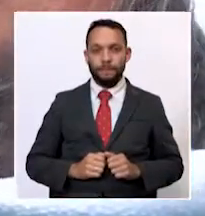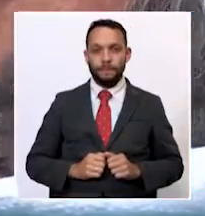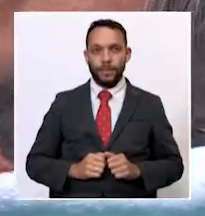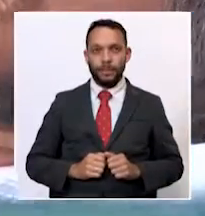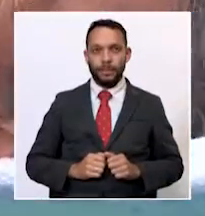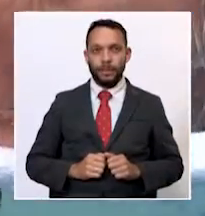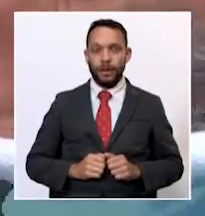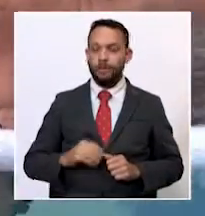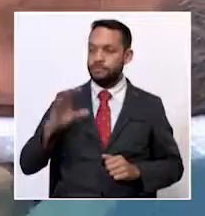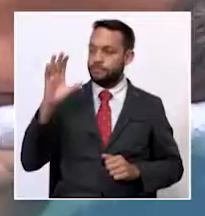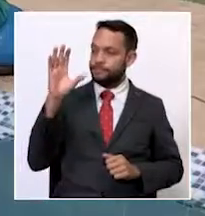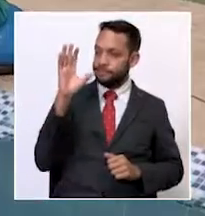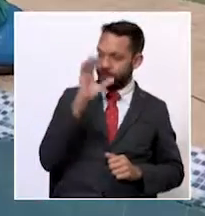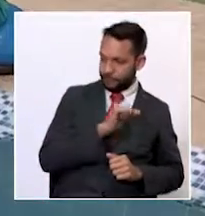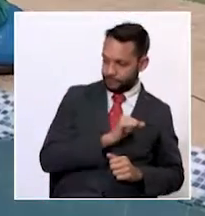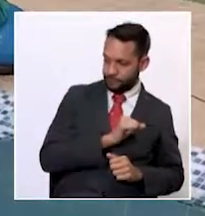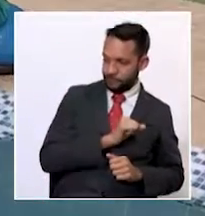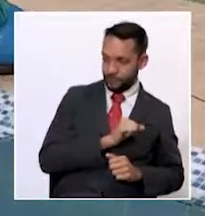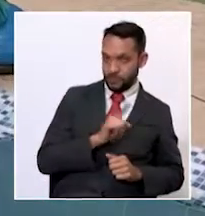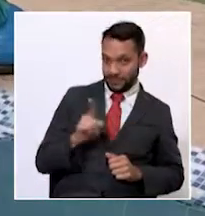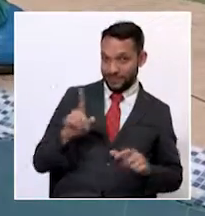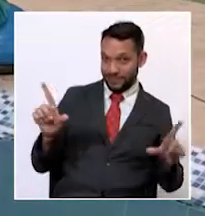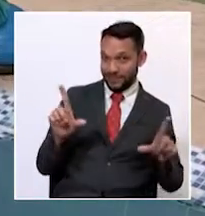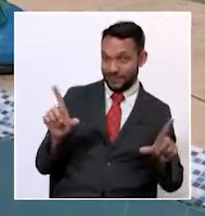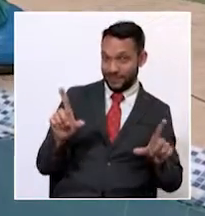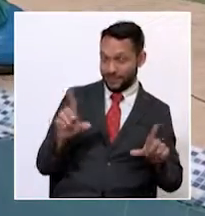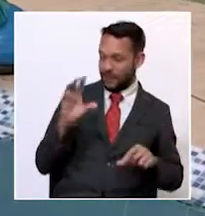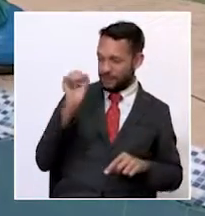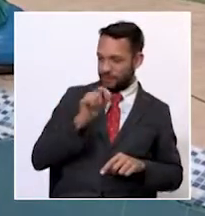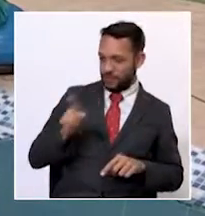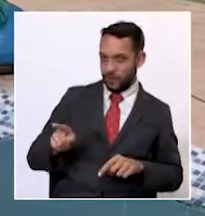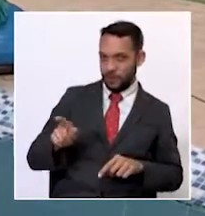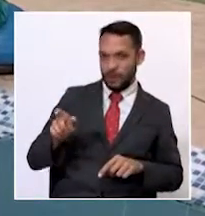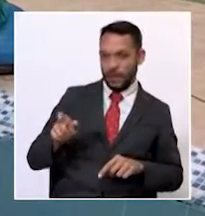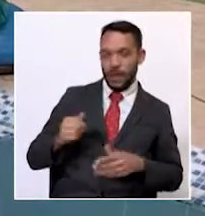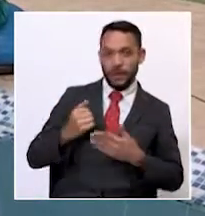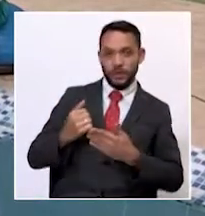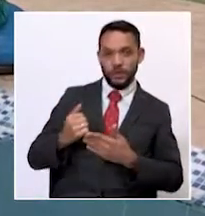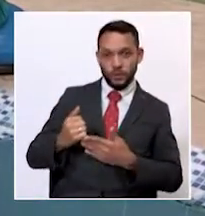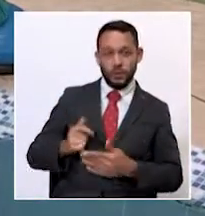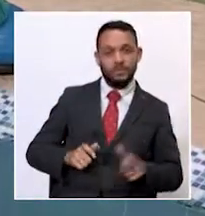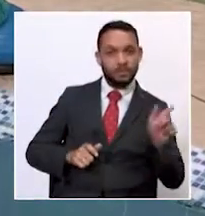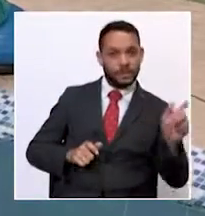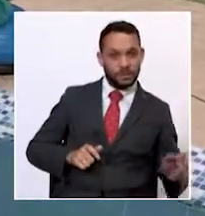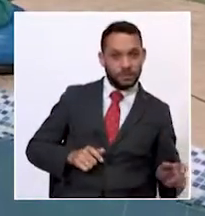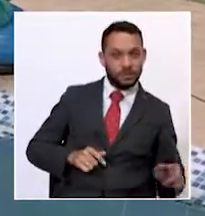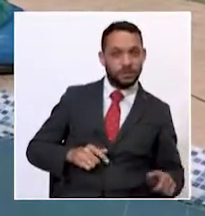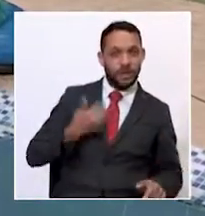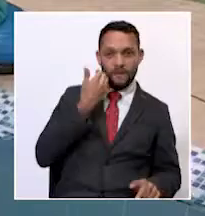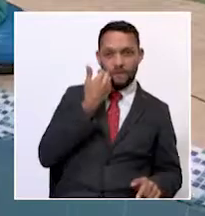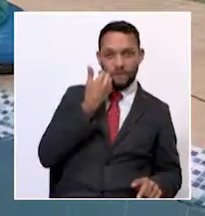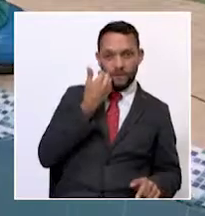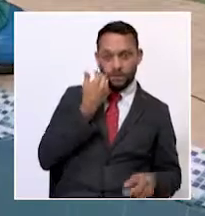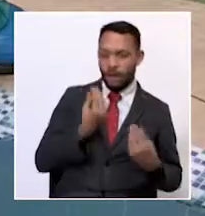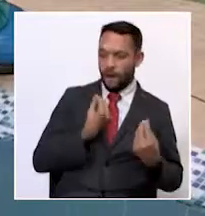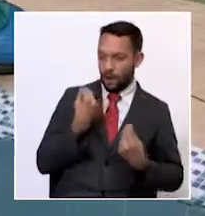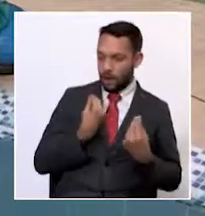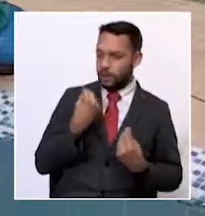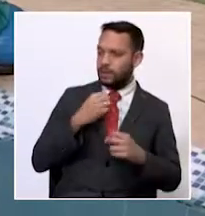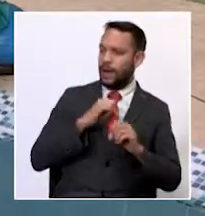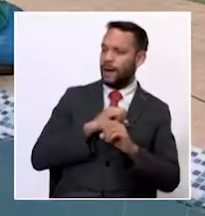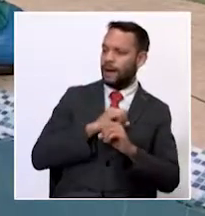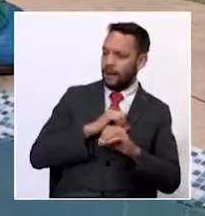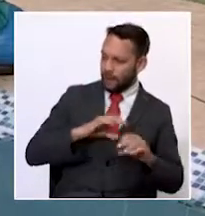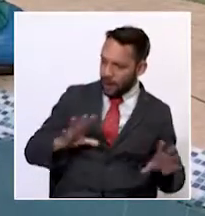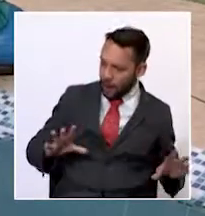Es de notar, Diego, que en el enfoque que yo le doy al paciente, aquí en el Parque de la Salud, lo tengo muy claro de